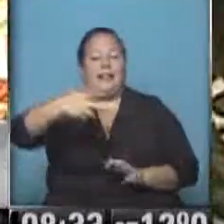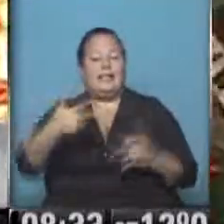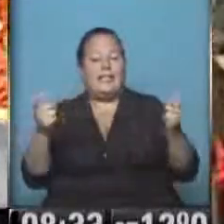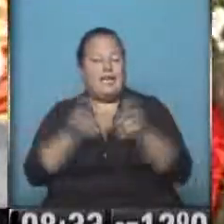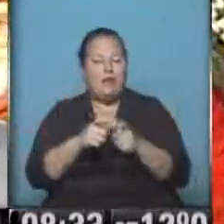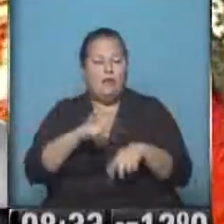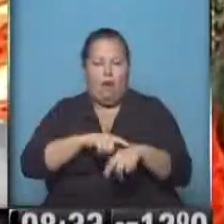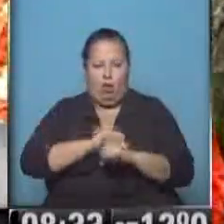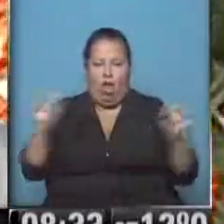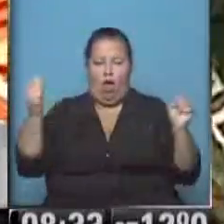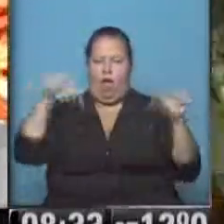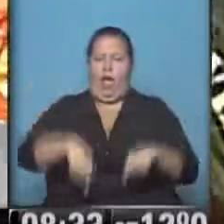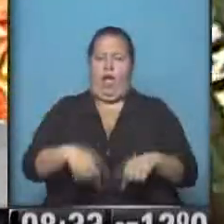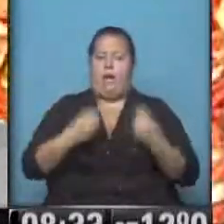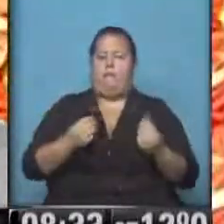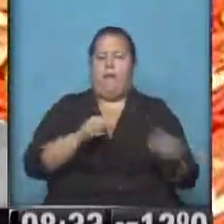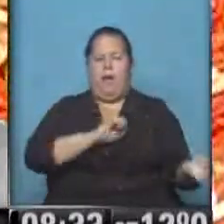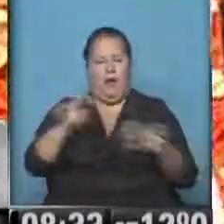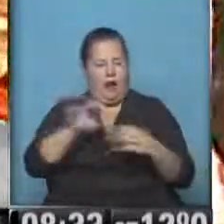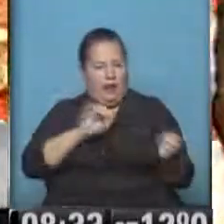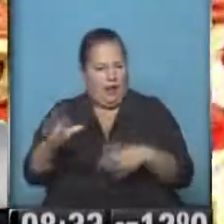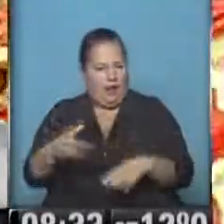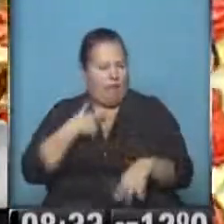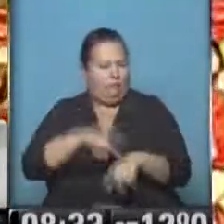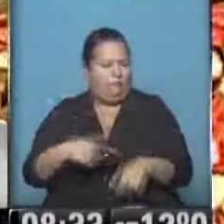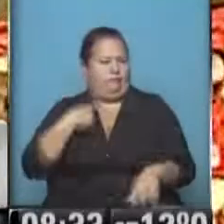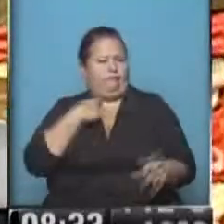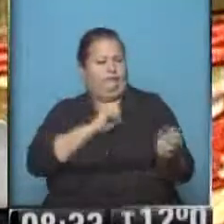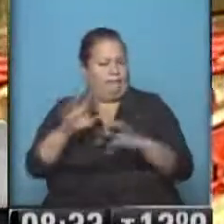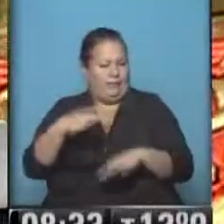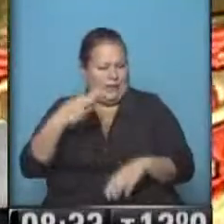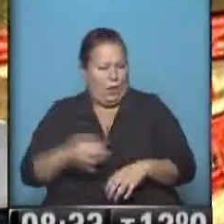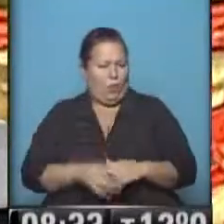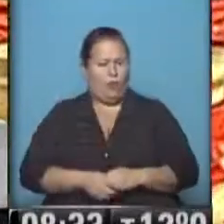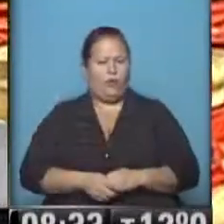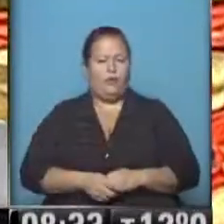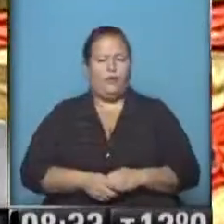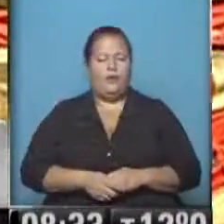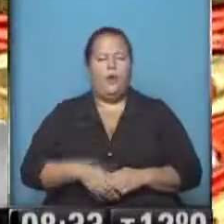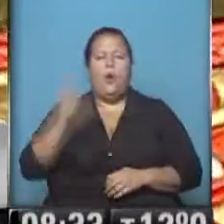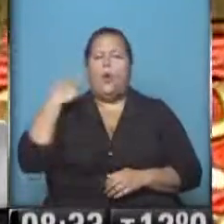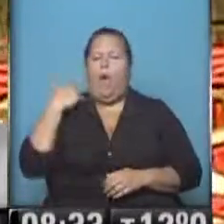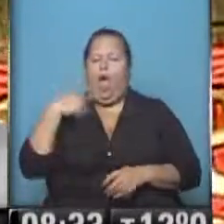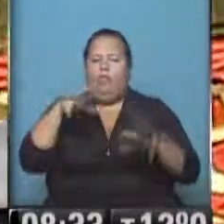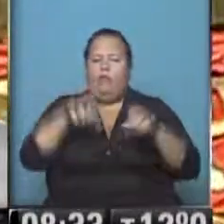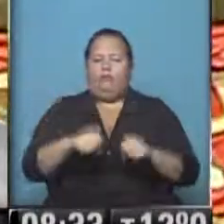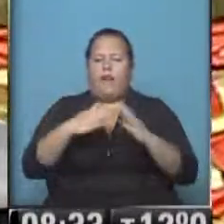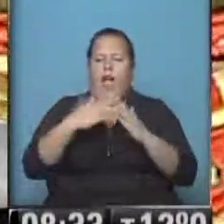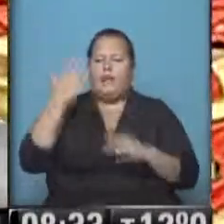nos dieron el tiempo y bueno, vinieron ahora para no darnos tiempo, sinceramente. ¿Cuánto hace que están ocupando la